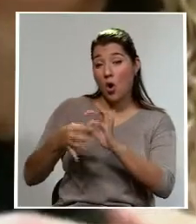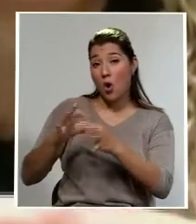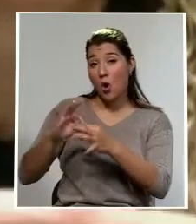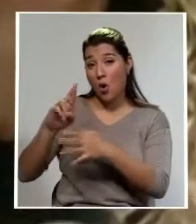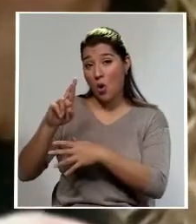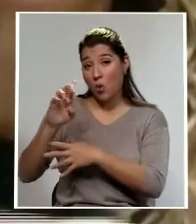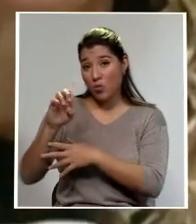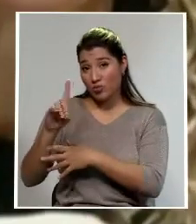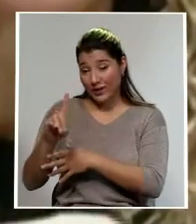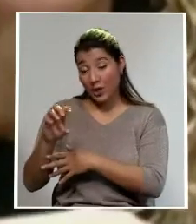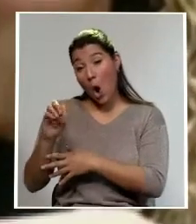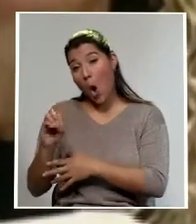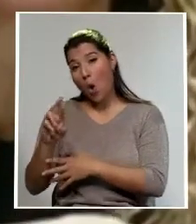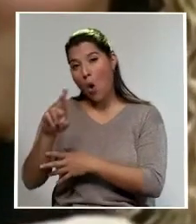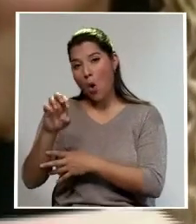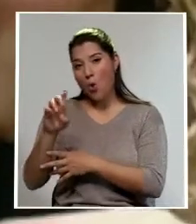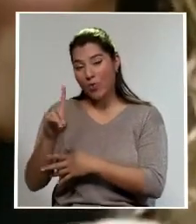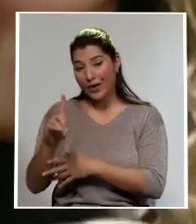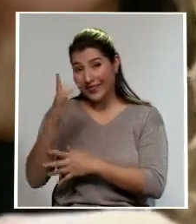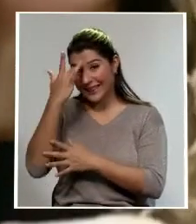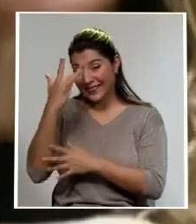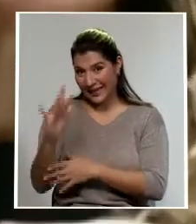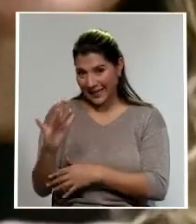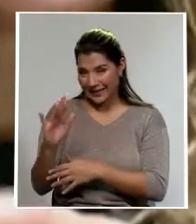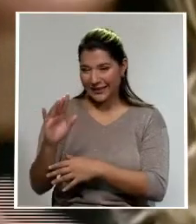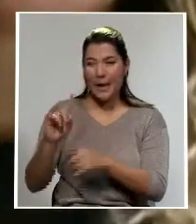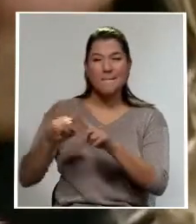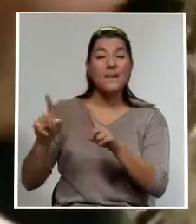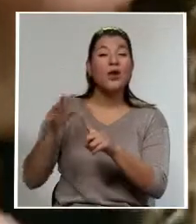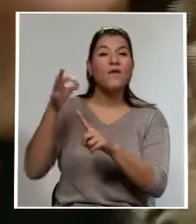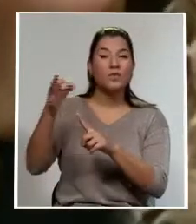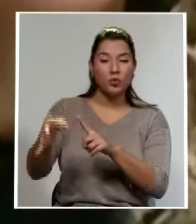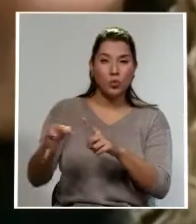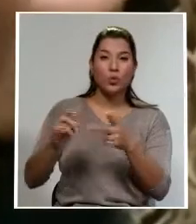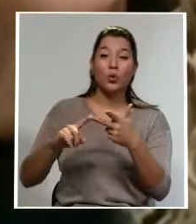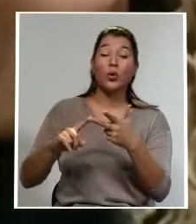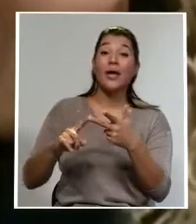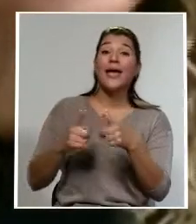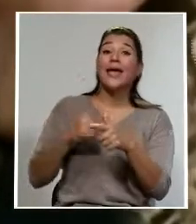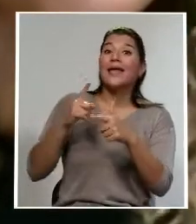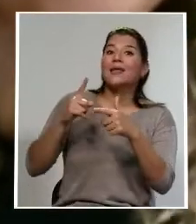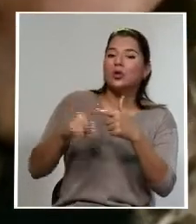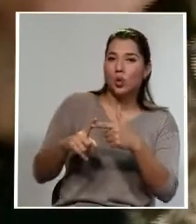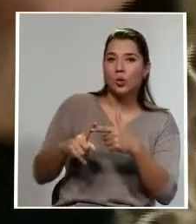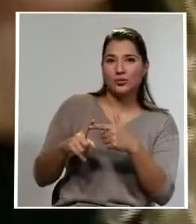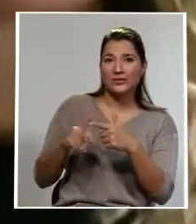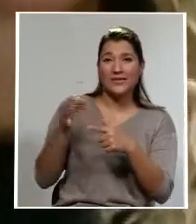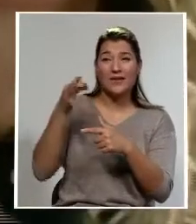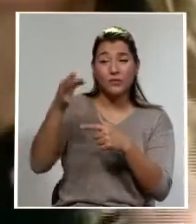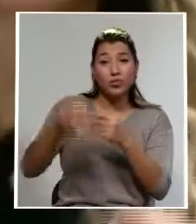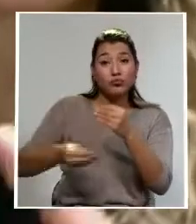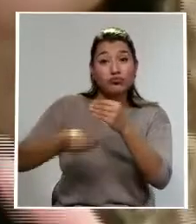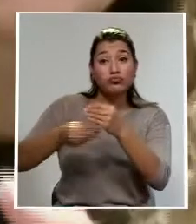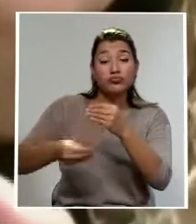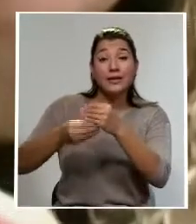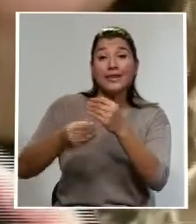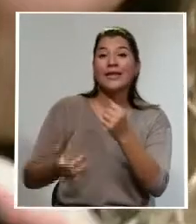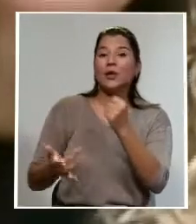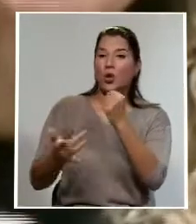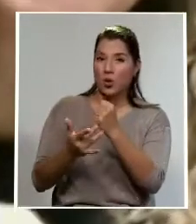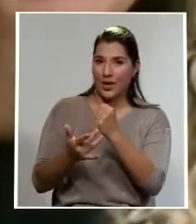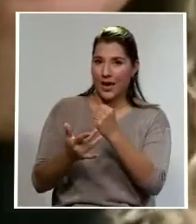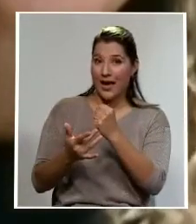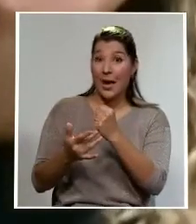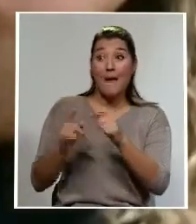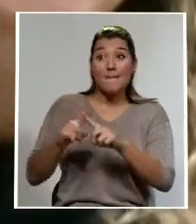le mete entonces la habilitación de una serie de usos en tecnología que van a venir a futuro, que no nos revuelque como nos